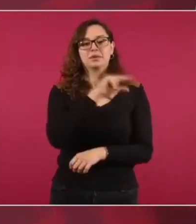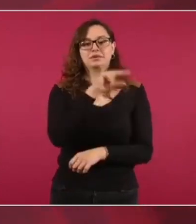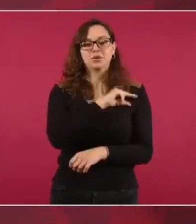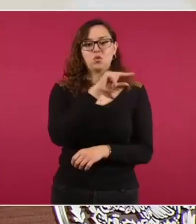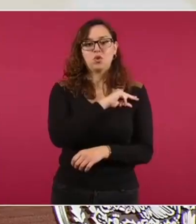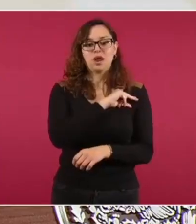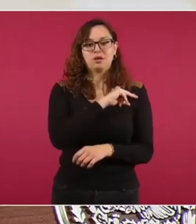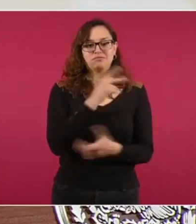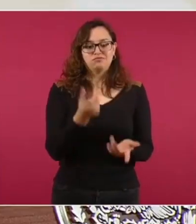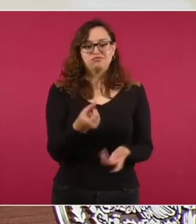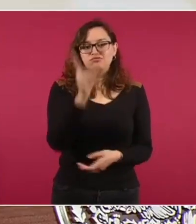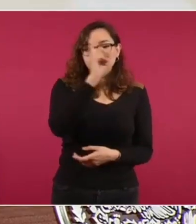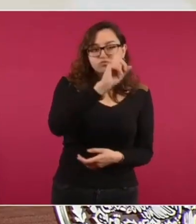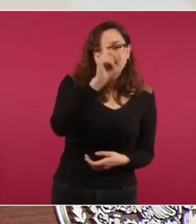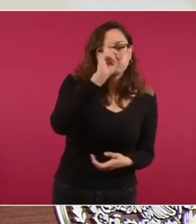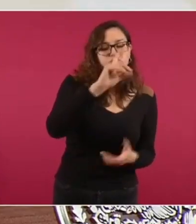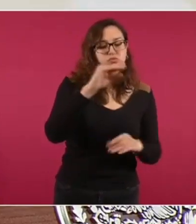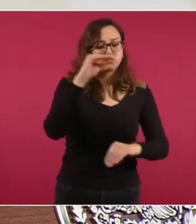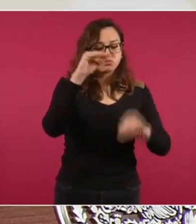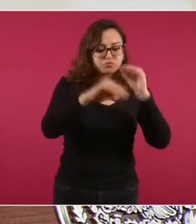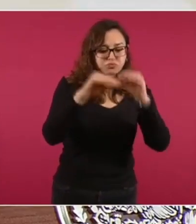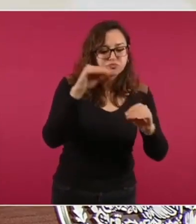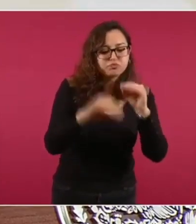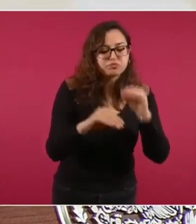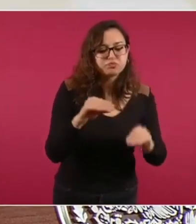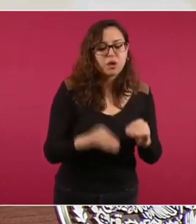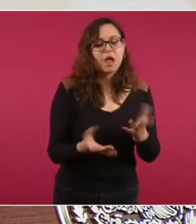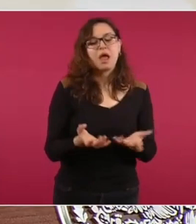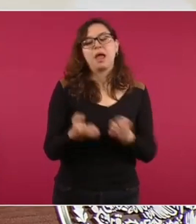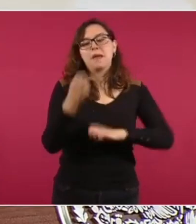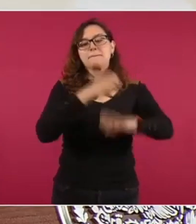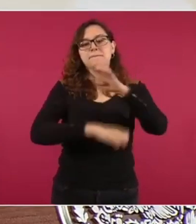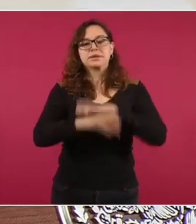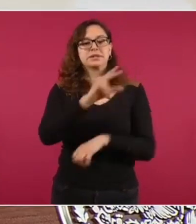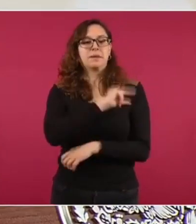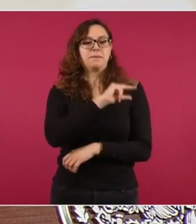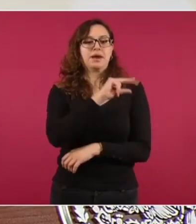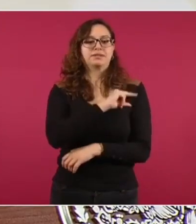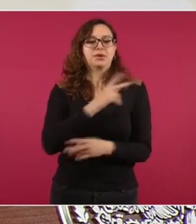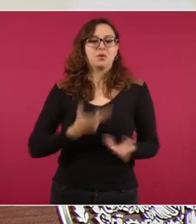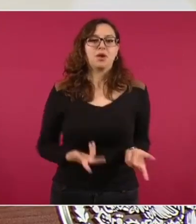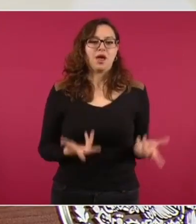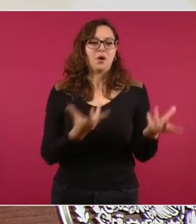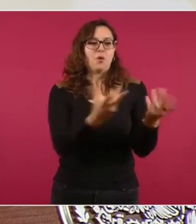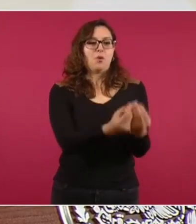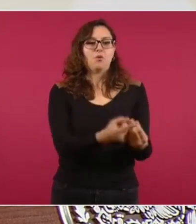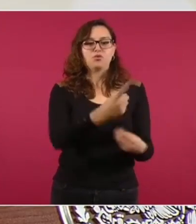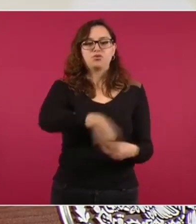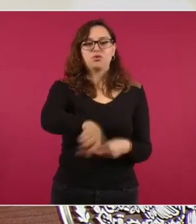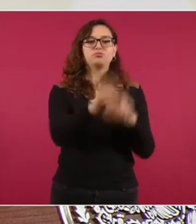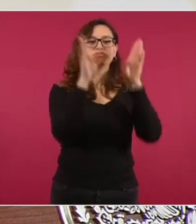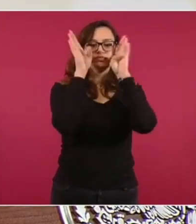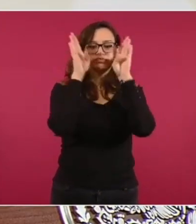que daban asesoría, empresas vinculadas a intelectuales